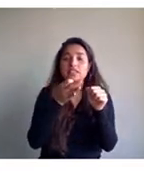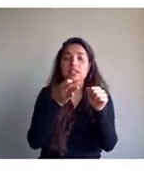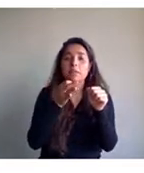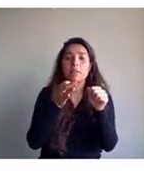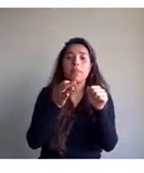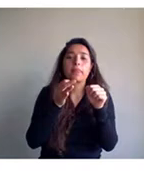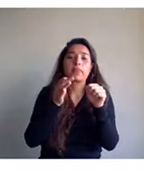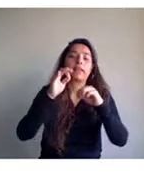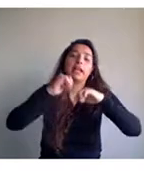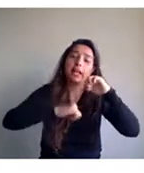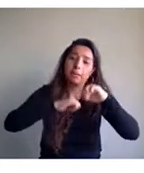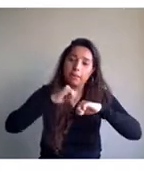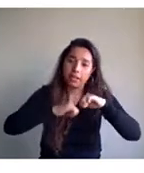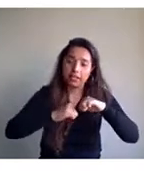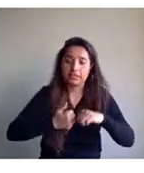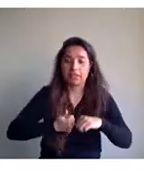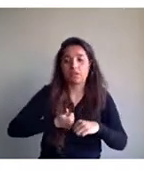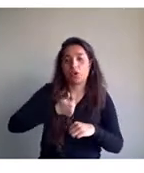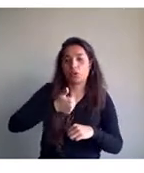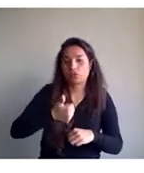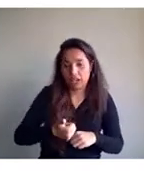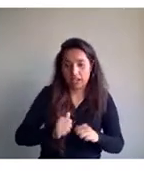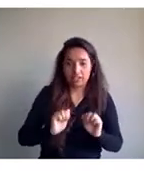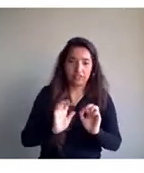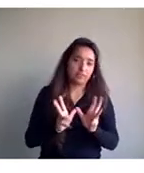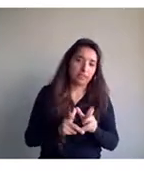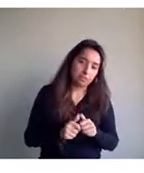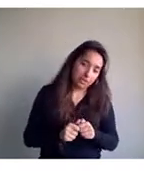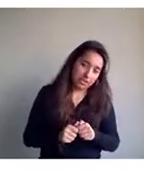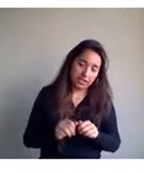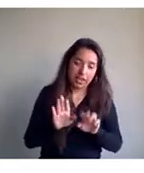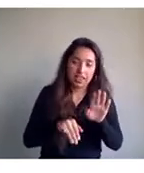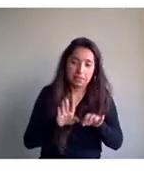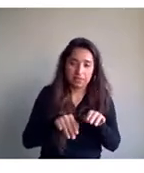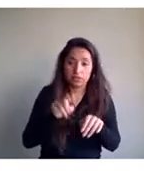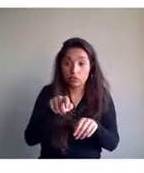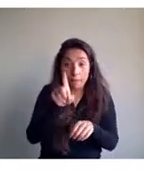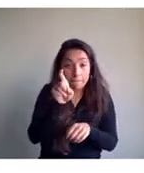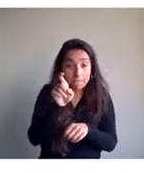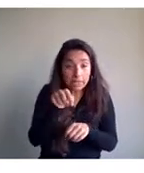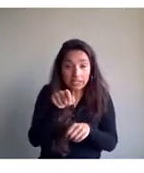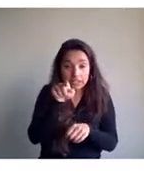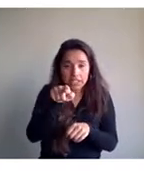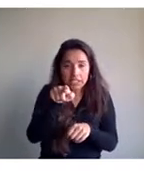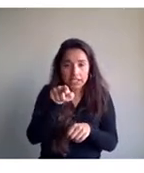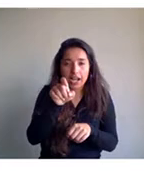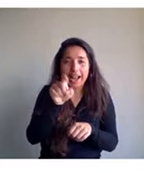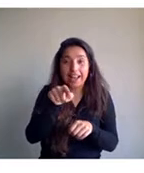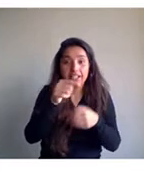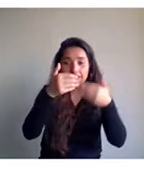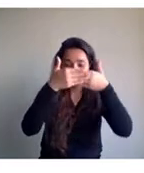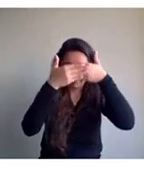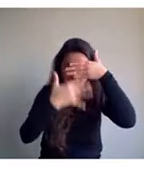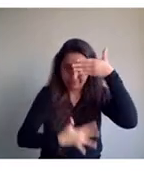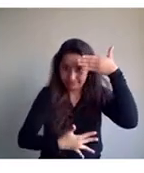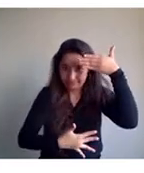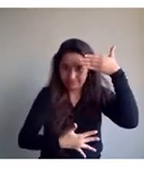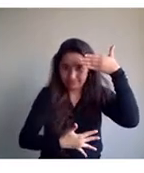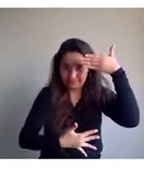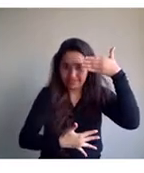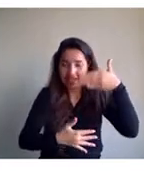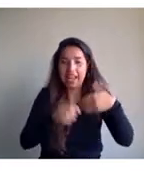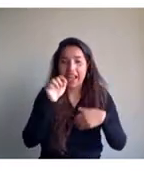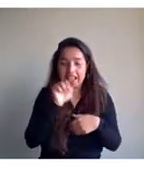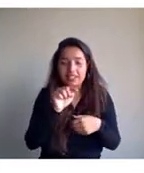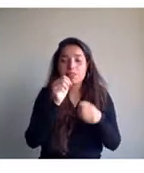a estar los botones dependiendo de la audiencia si ustedes pinchan ahí les va a aparecer la agenda y una vez esté la agenda a inglés va a